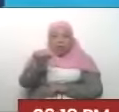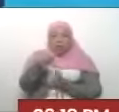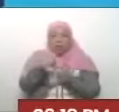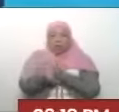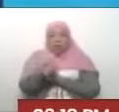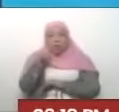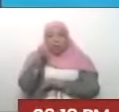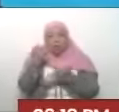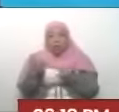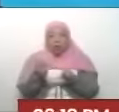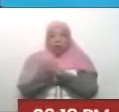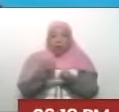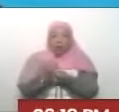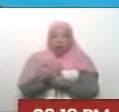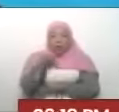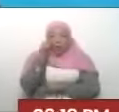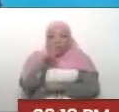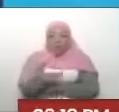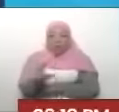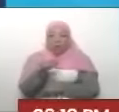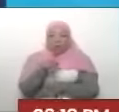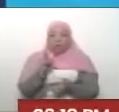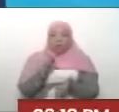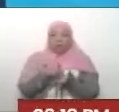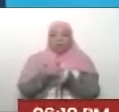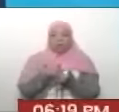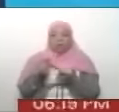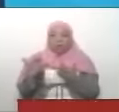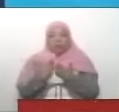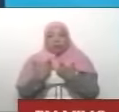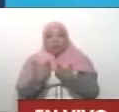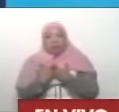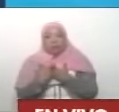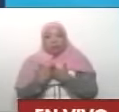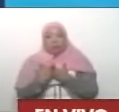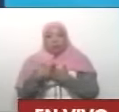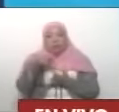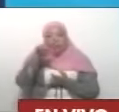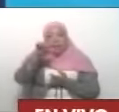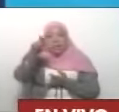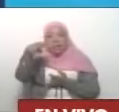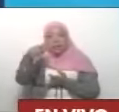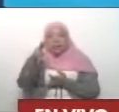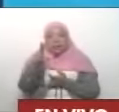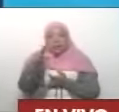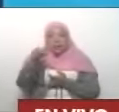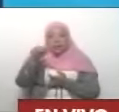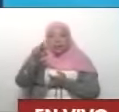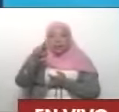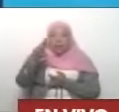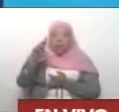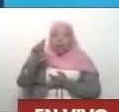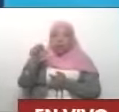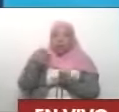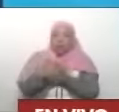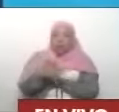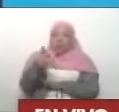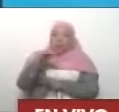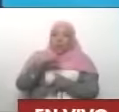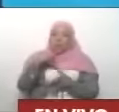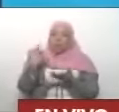que es el momento donde Pérez Jiménez participa en el asesinato de Delgado Chalbó, ¿no?, hasta su derrocamiento, eso